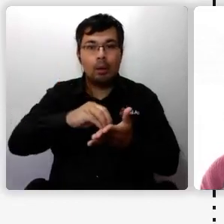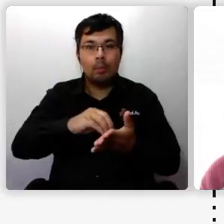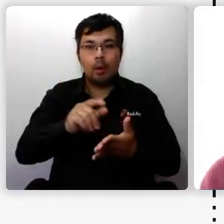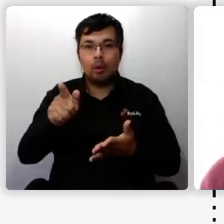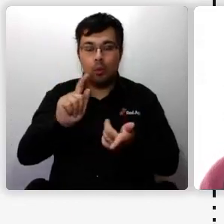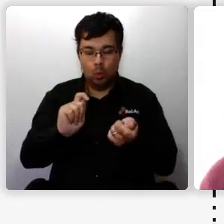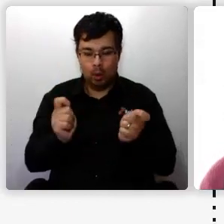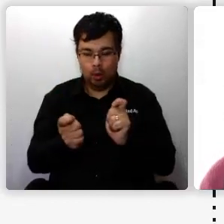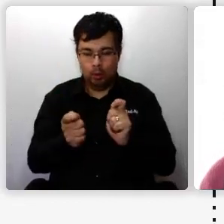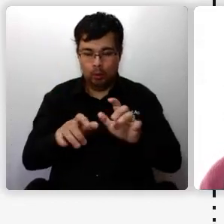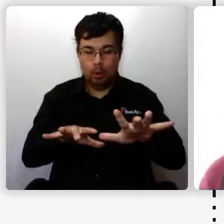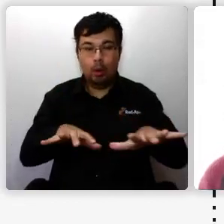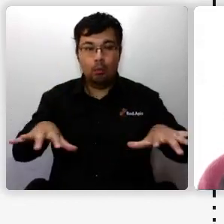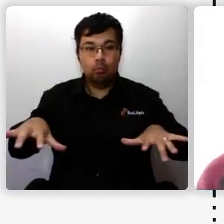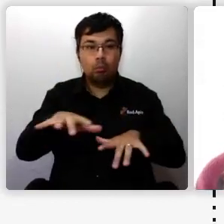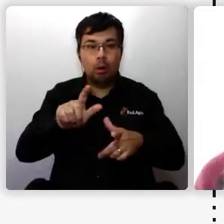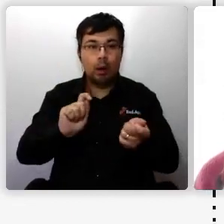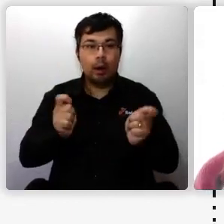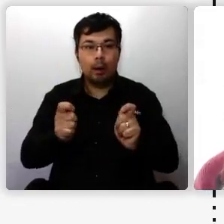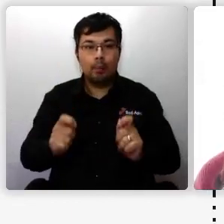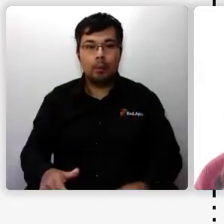propia industria y nuestros consumidores.